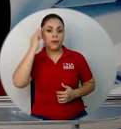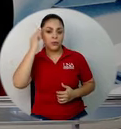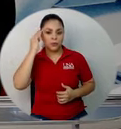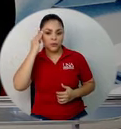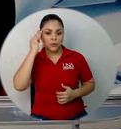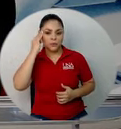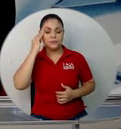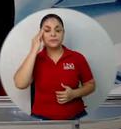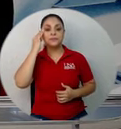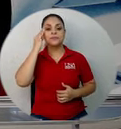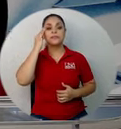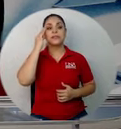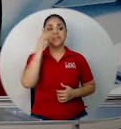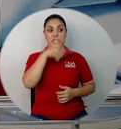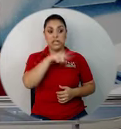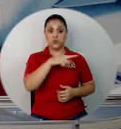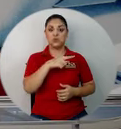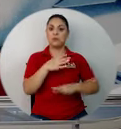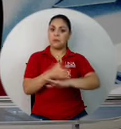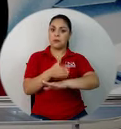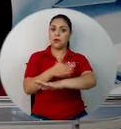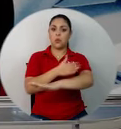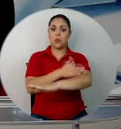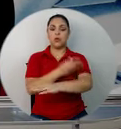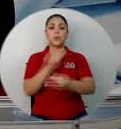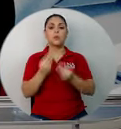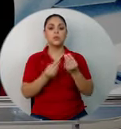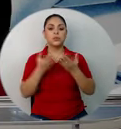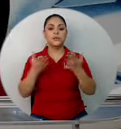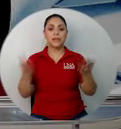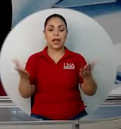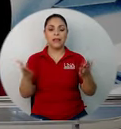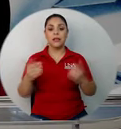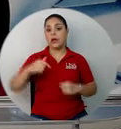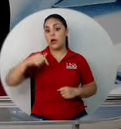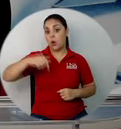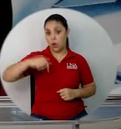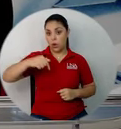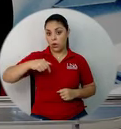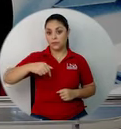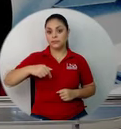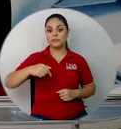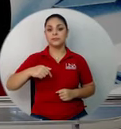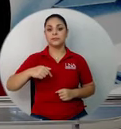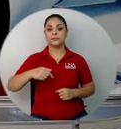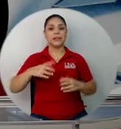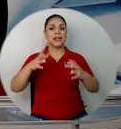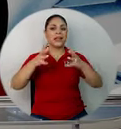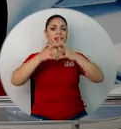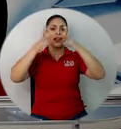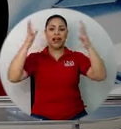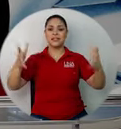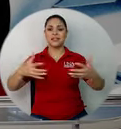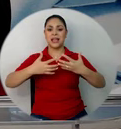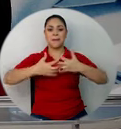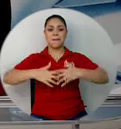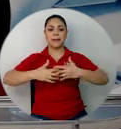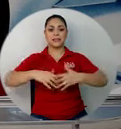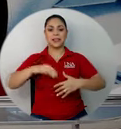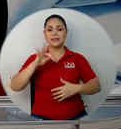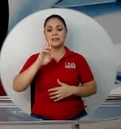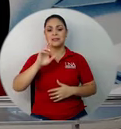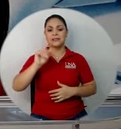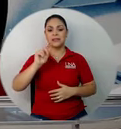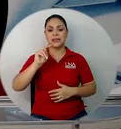apuesta al tema de la mejora en la productividad, hoy por hoy mucho de esto las grandes transnacionales